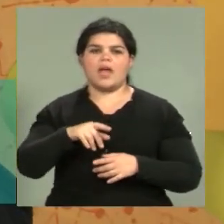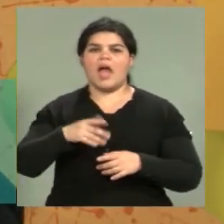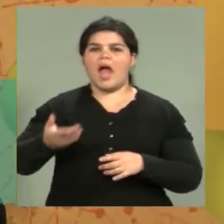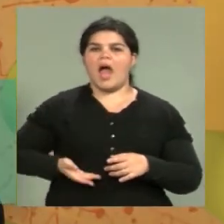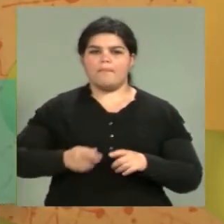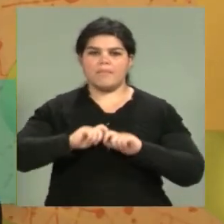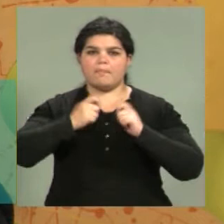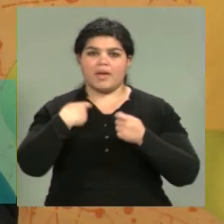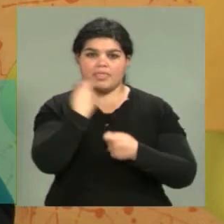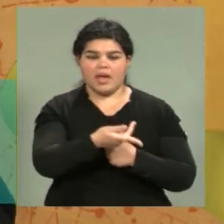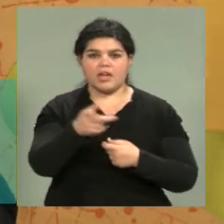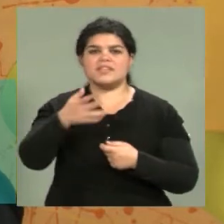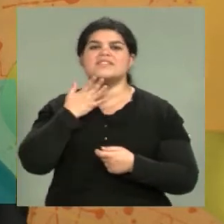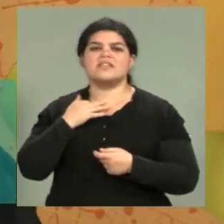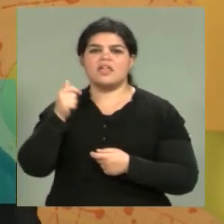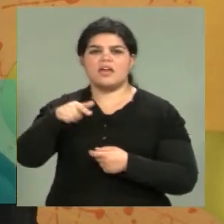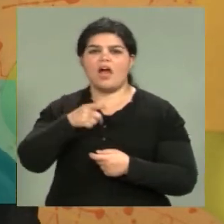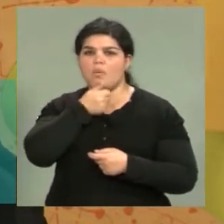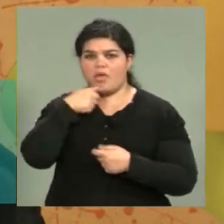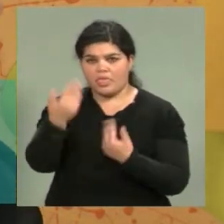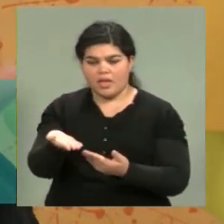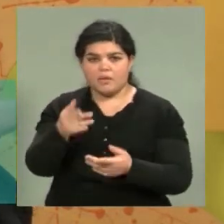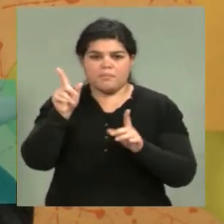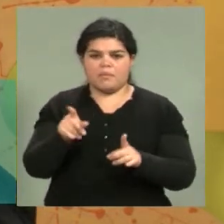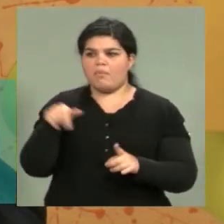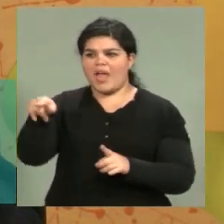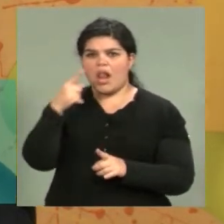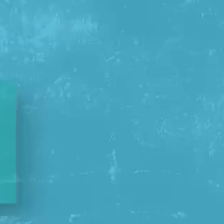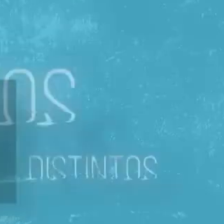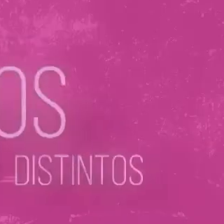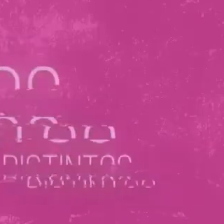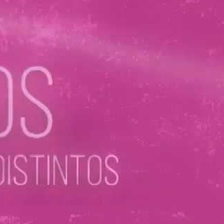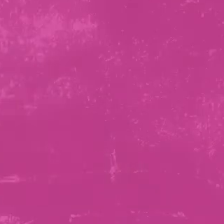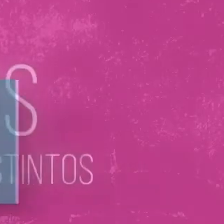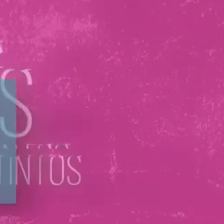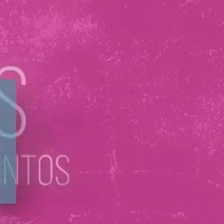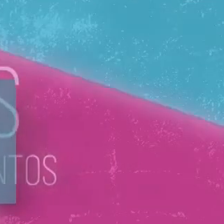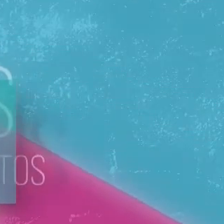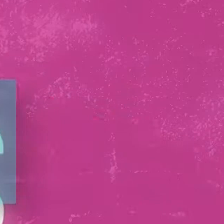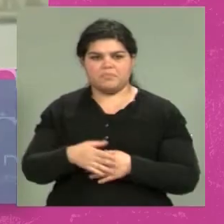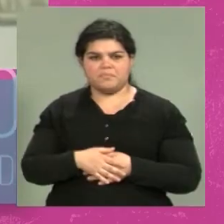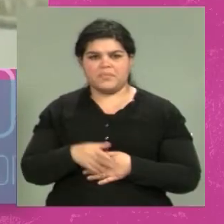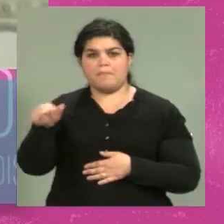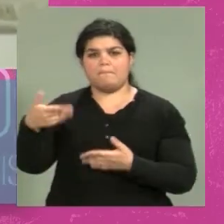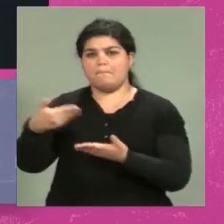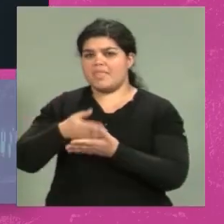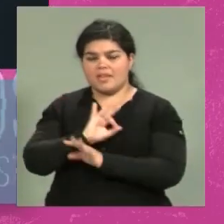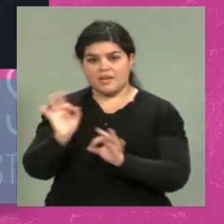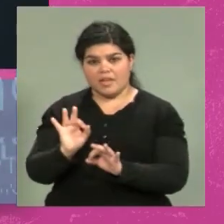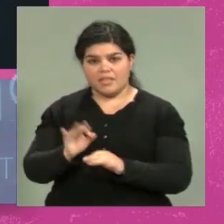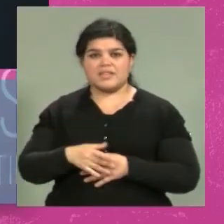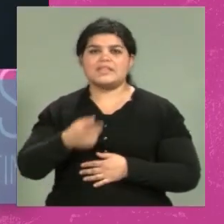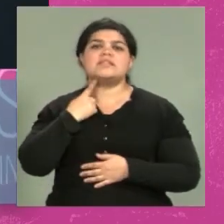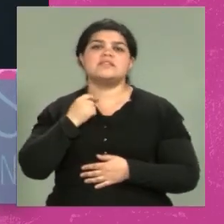así. Bueno, pero acá Marcelo no pedía, no tenía tengo hambre, siento hambre, no decía siento sed. Y lo que está llevando es que